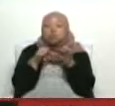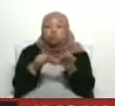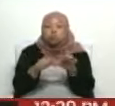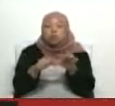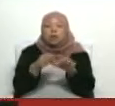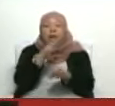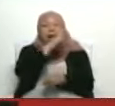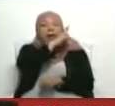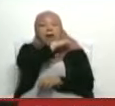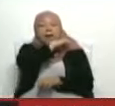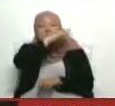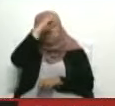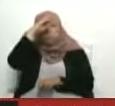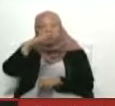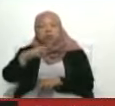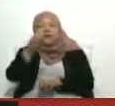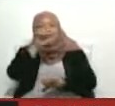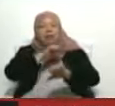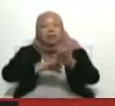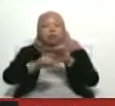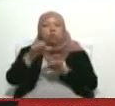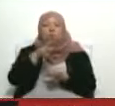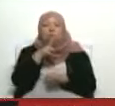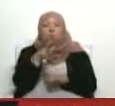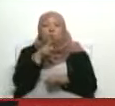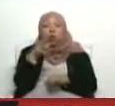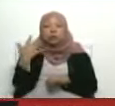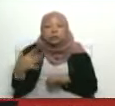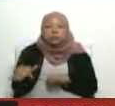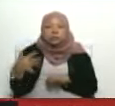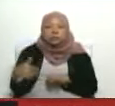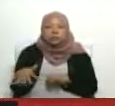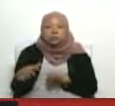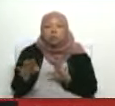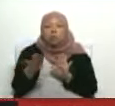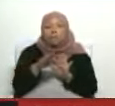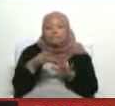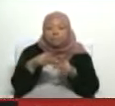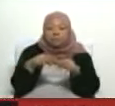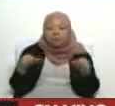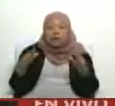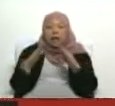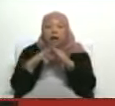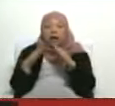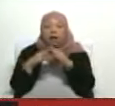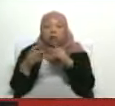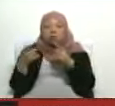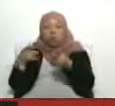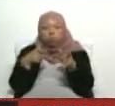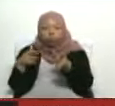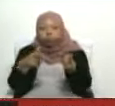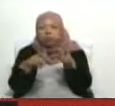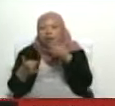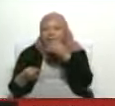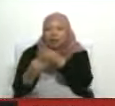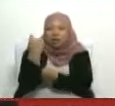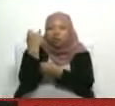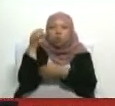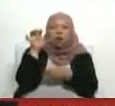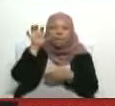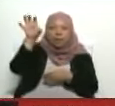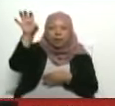autoridad, lesiones personales graves, daños a la propiedad, conspiración, traición a la